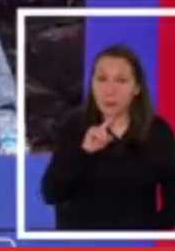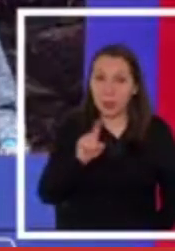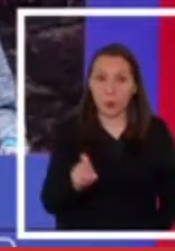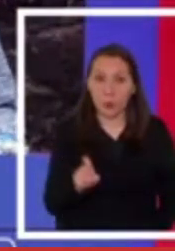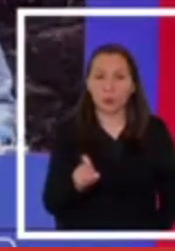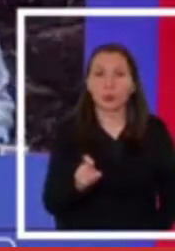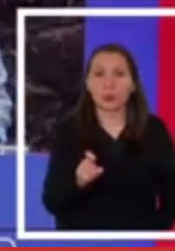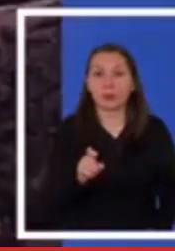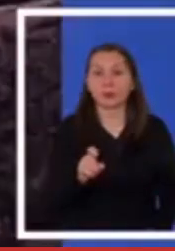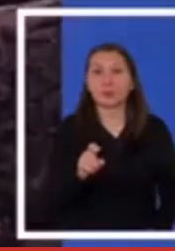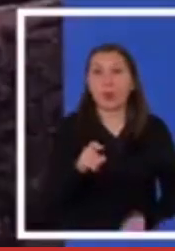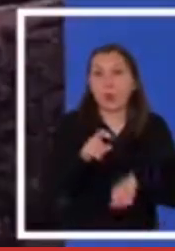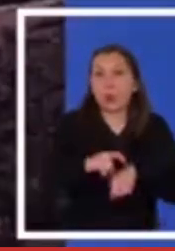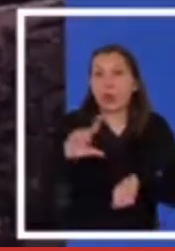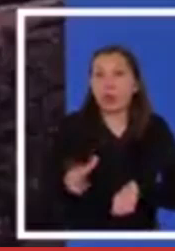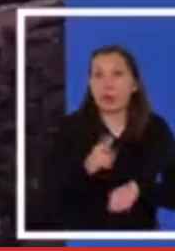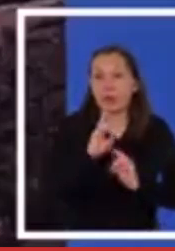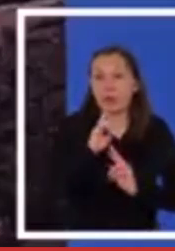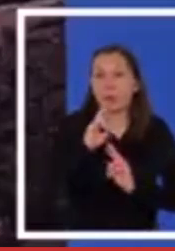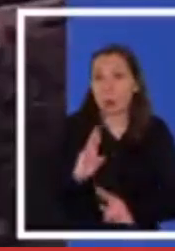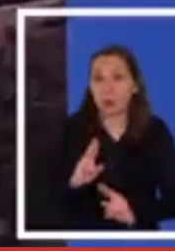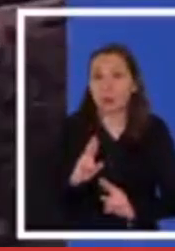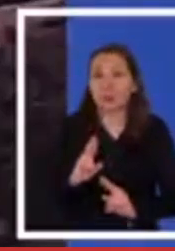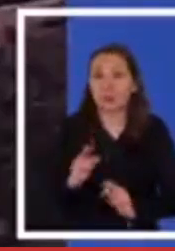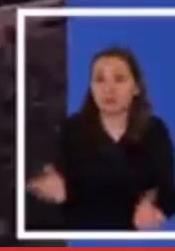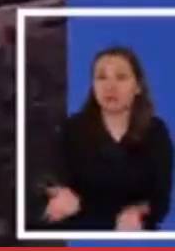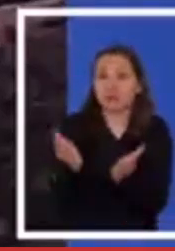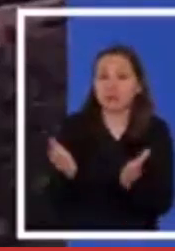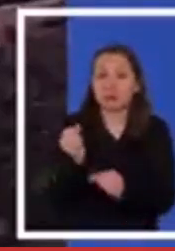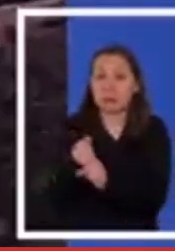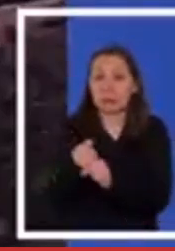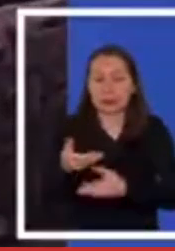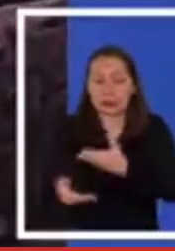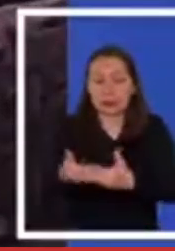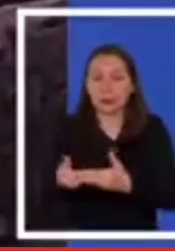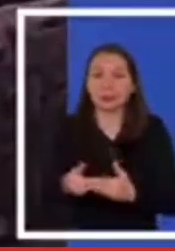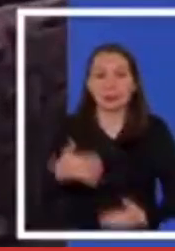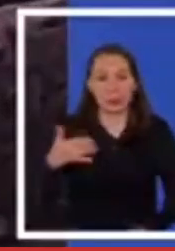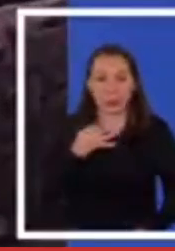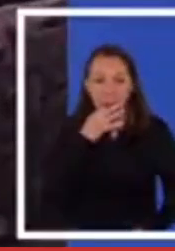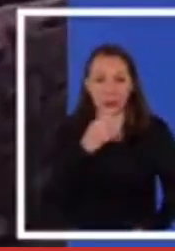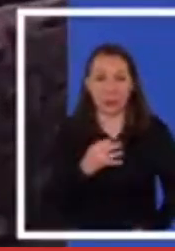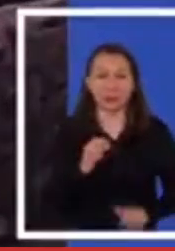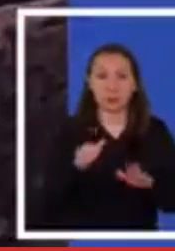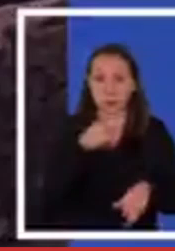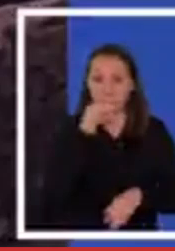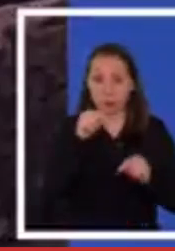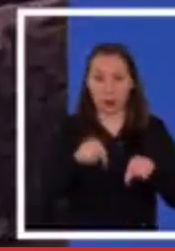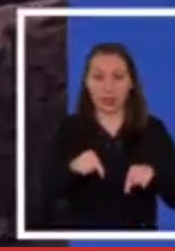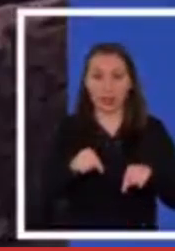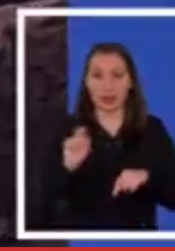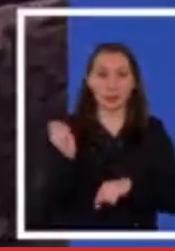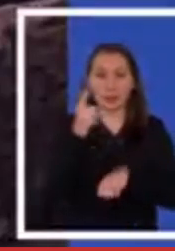de los tiempos de respuesta respecto de la reactivación es bien importante señalar como se ha dicho aquí Que